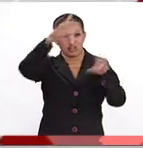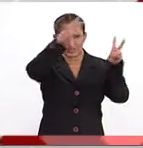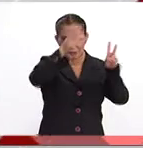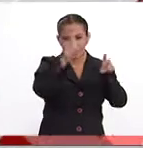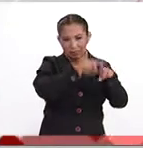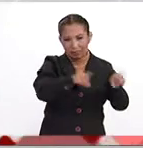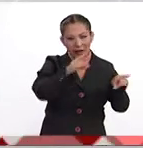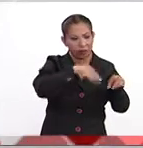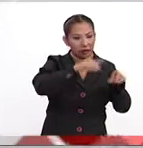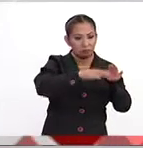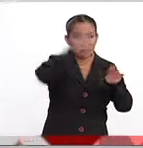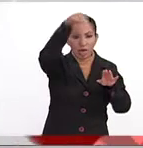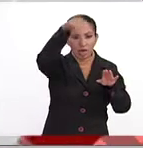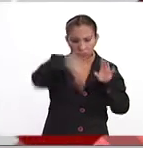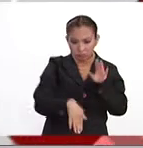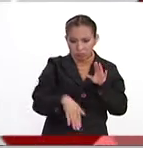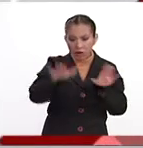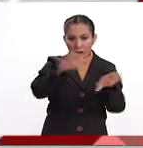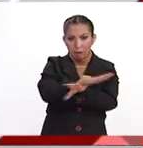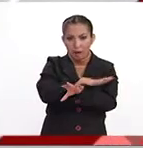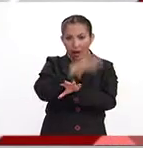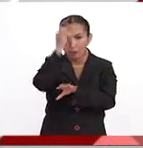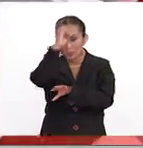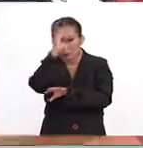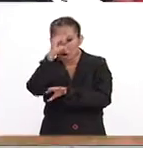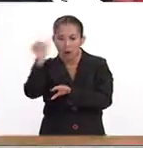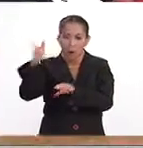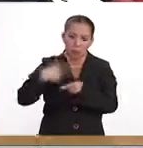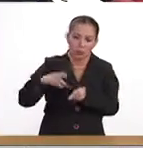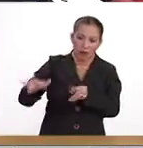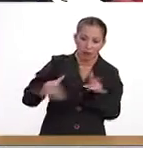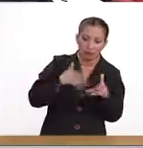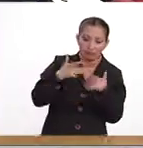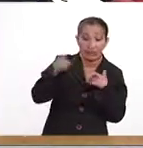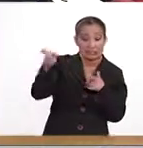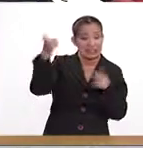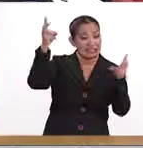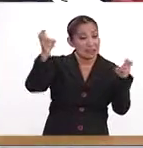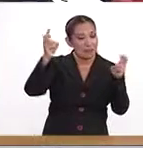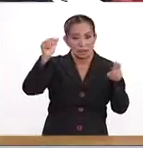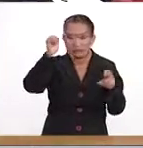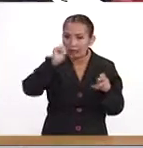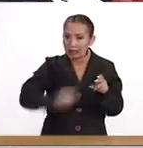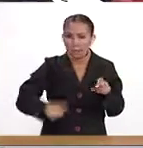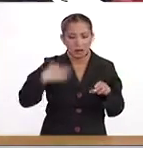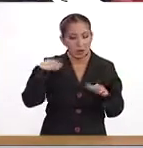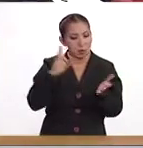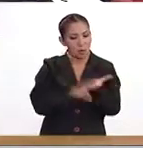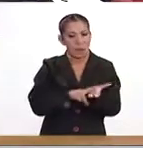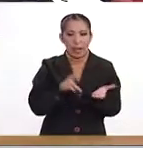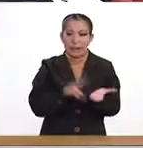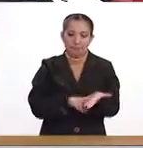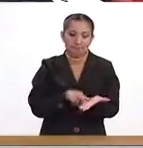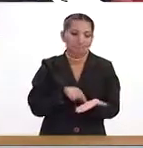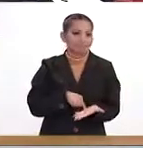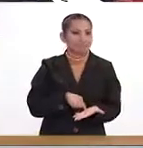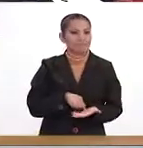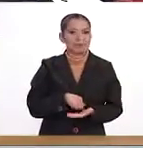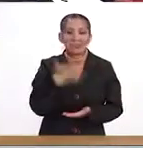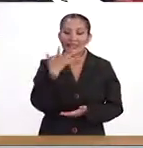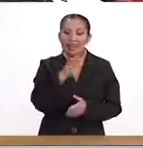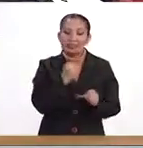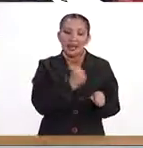que se mueve mucho la opinión o se mueve mucho la actitud de la gente, este es un tema que está en la dimensión valorativa. Quizá 10